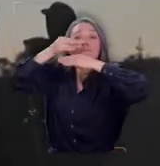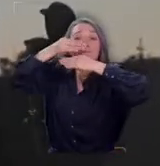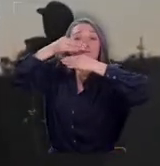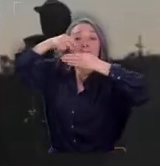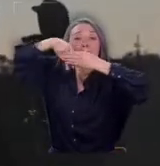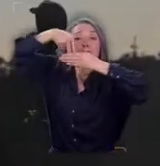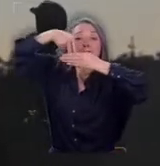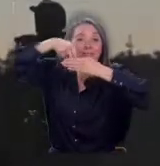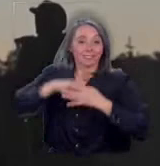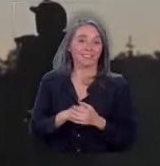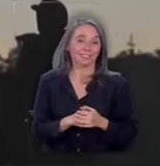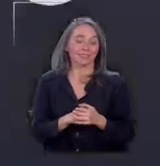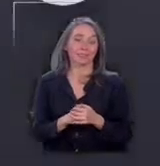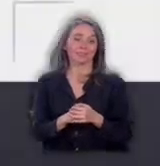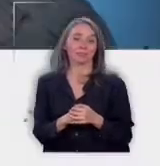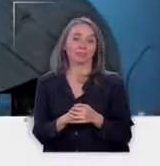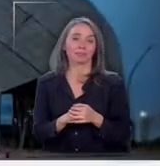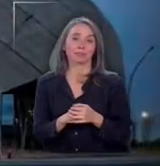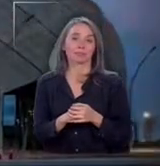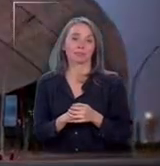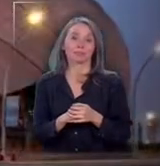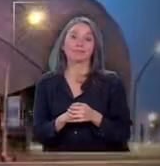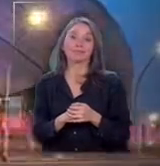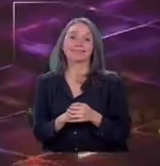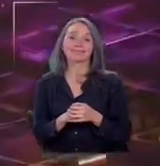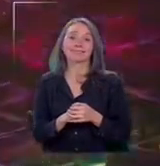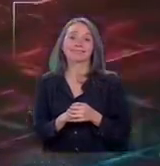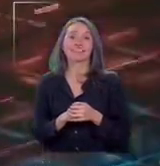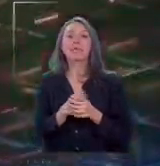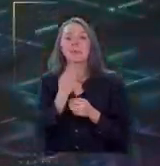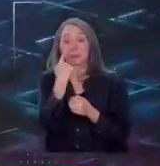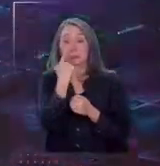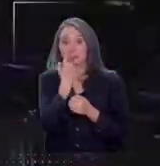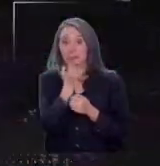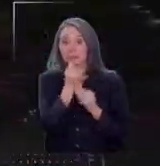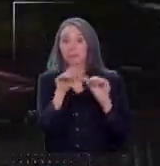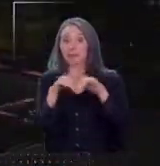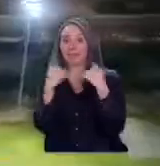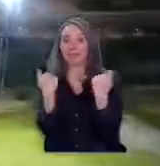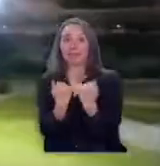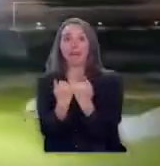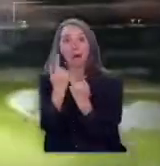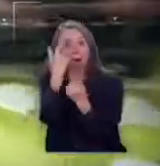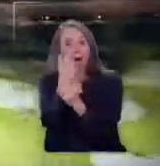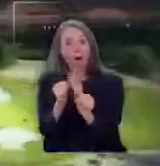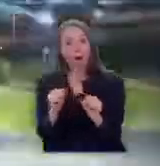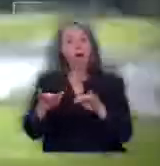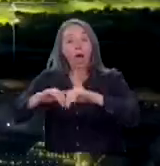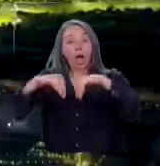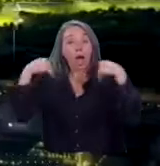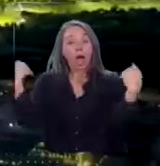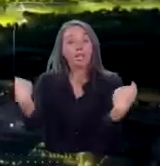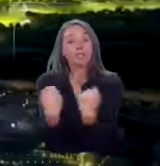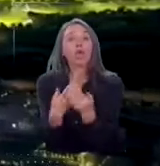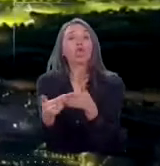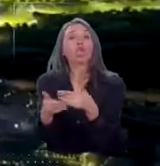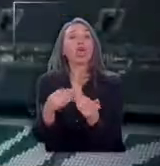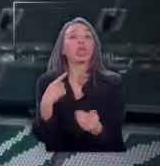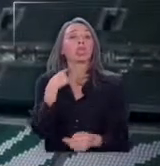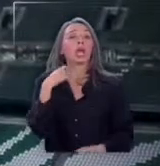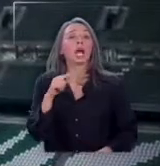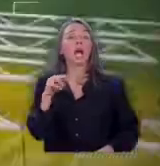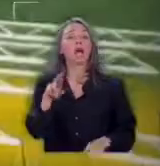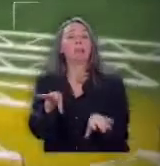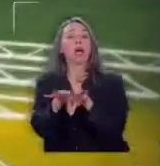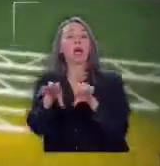del muro eh Mira este estadio increíble un recinto deportivo en Qatar todo